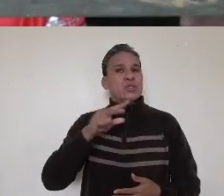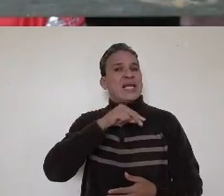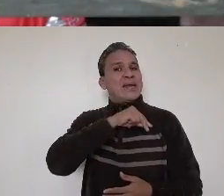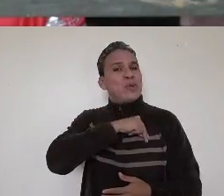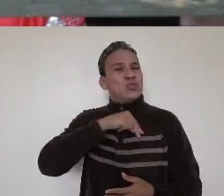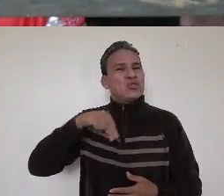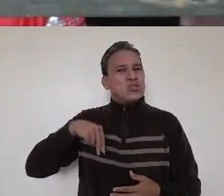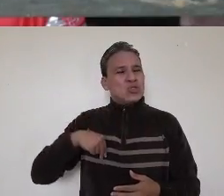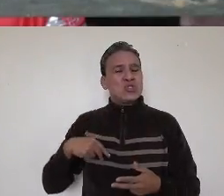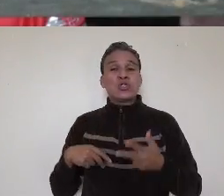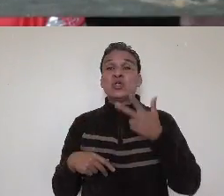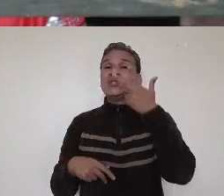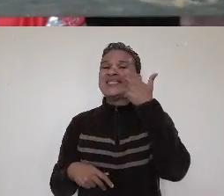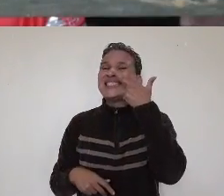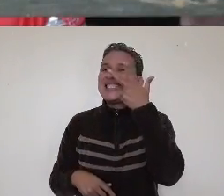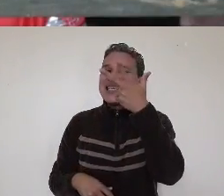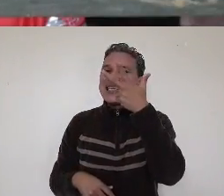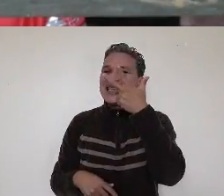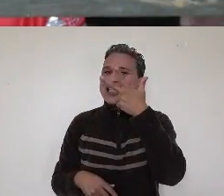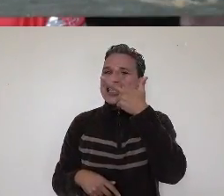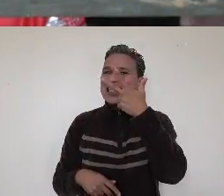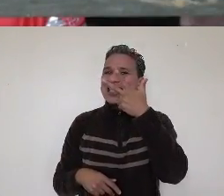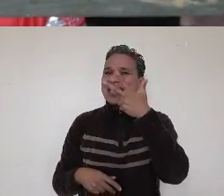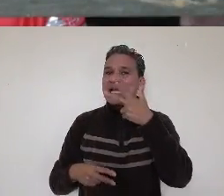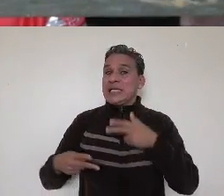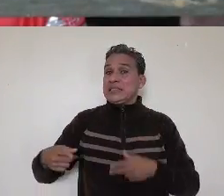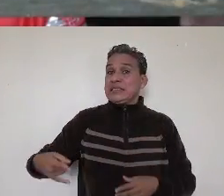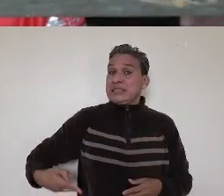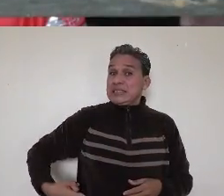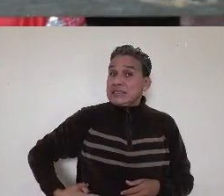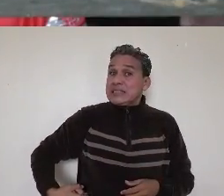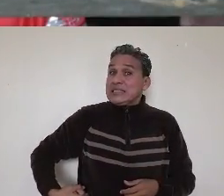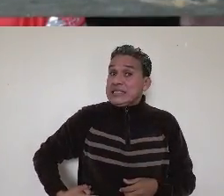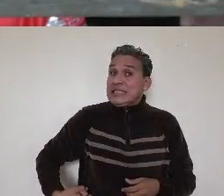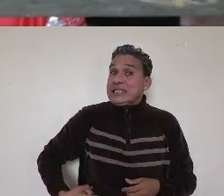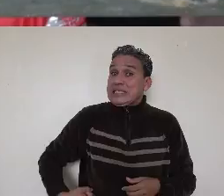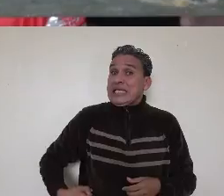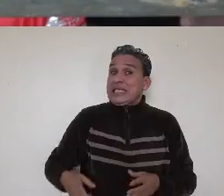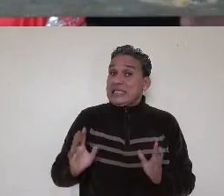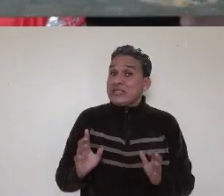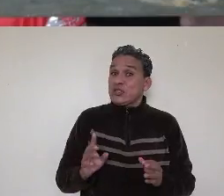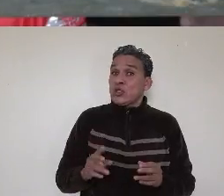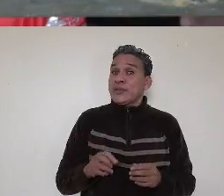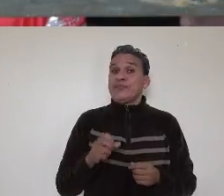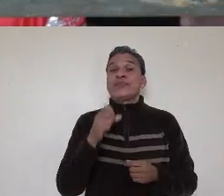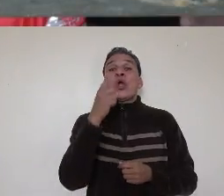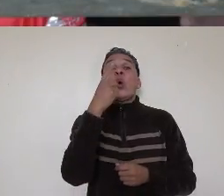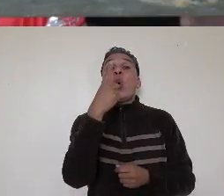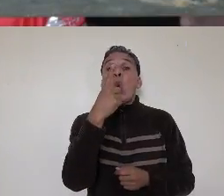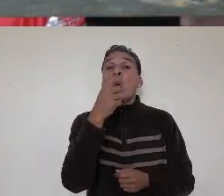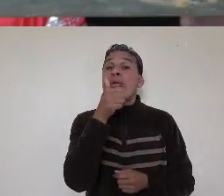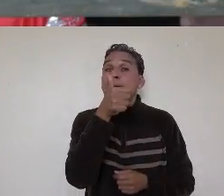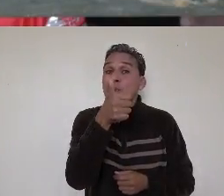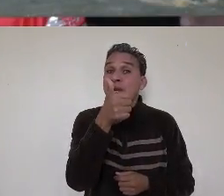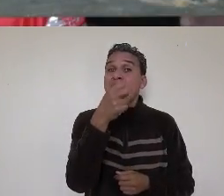tres grandes tentaciones, una buena y dos malas. La mala es decirle,